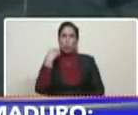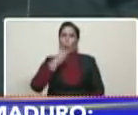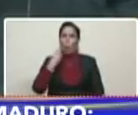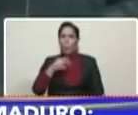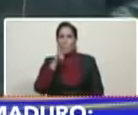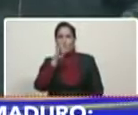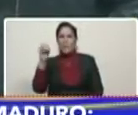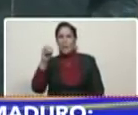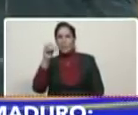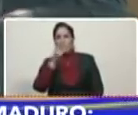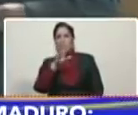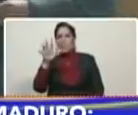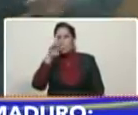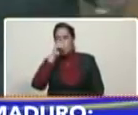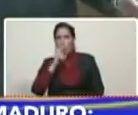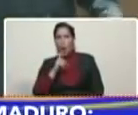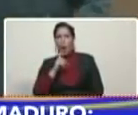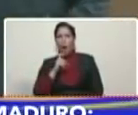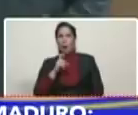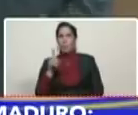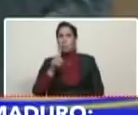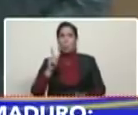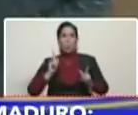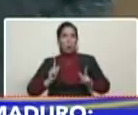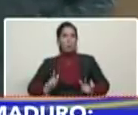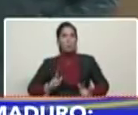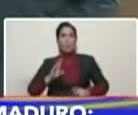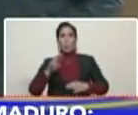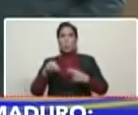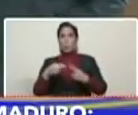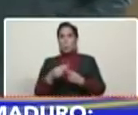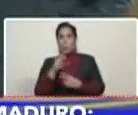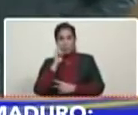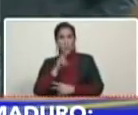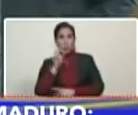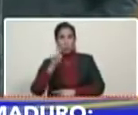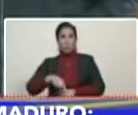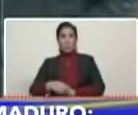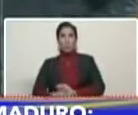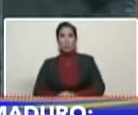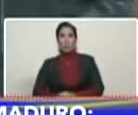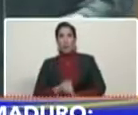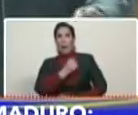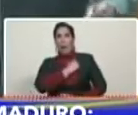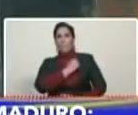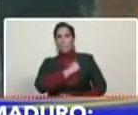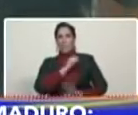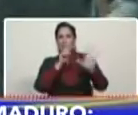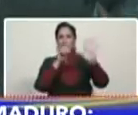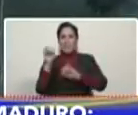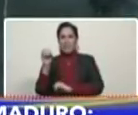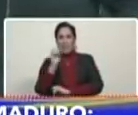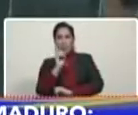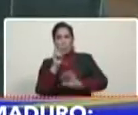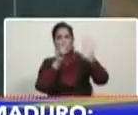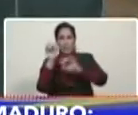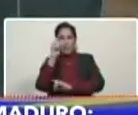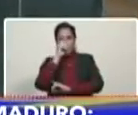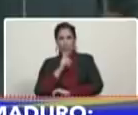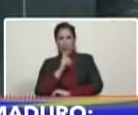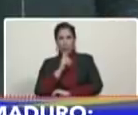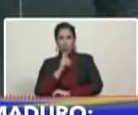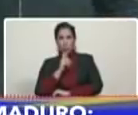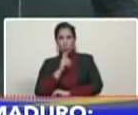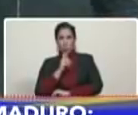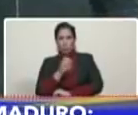años. Ya cuando uno tiene esa edad no se cansa nunca. Pero he visto también compatriotas de 60, 70 años, con su